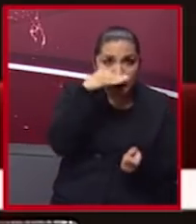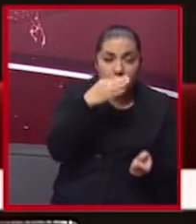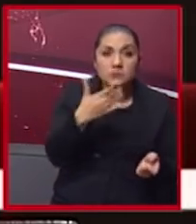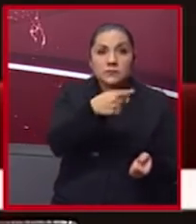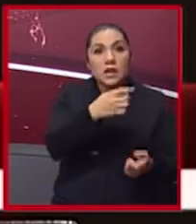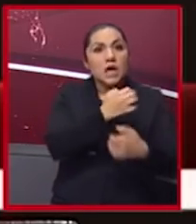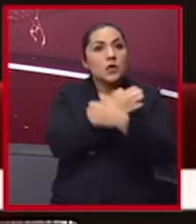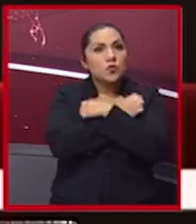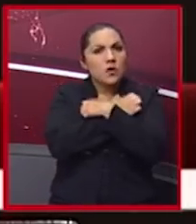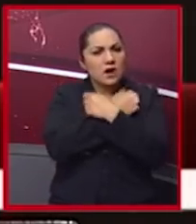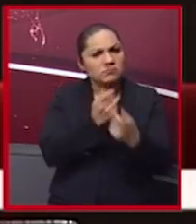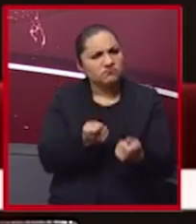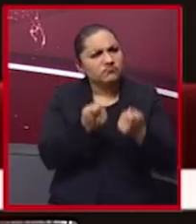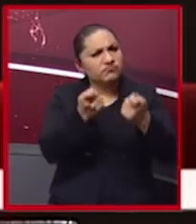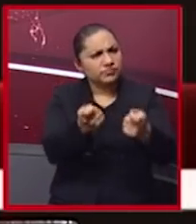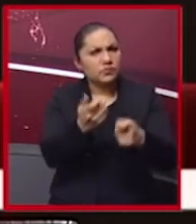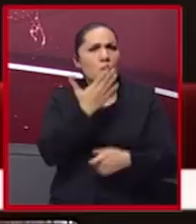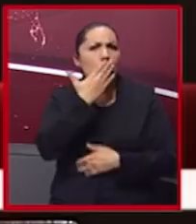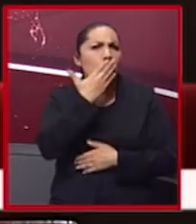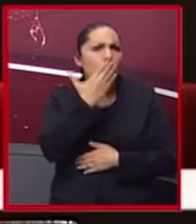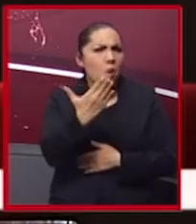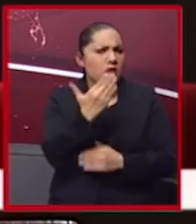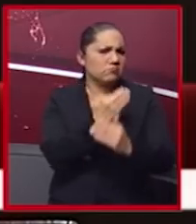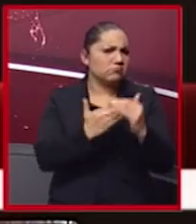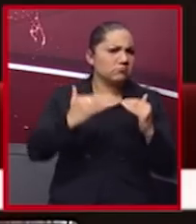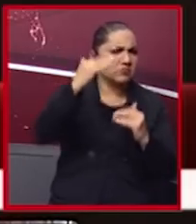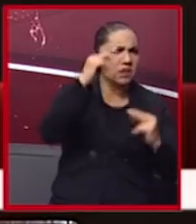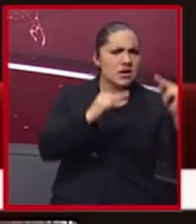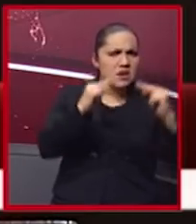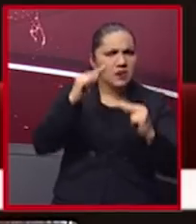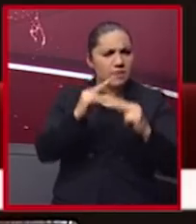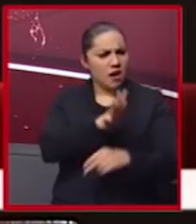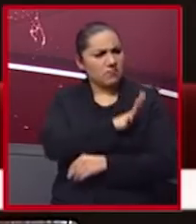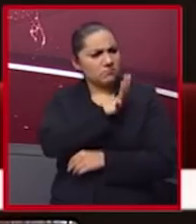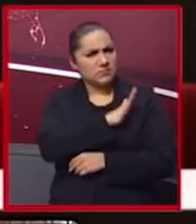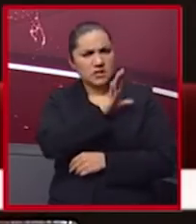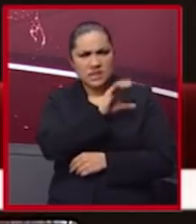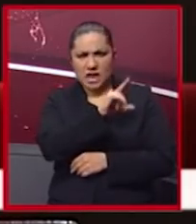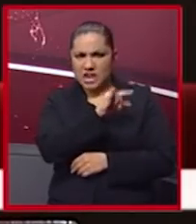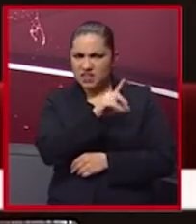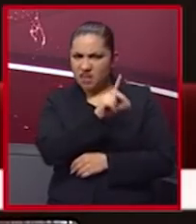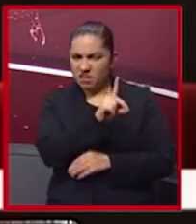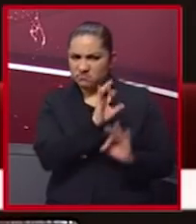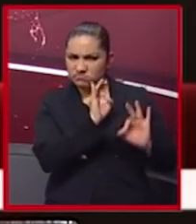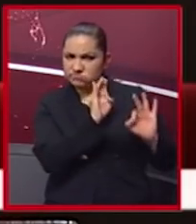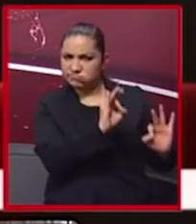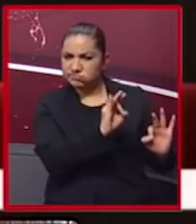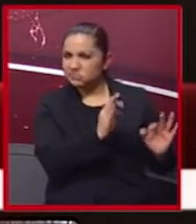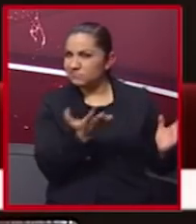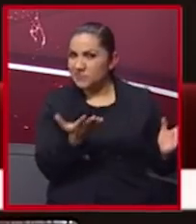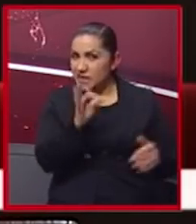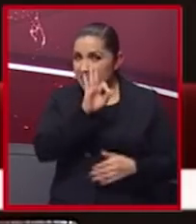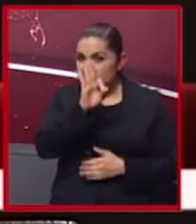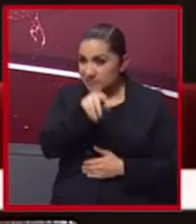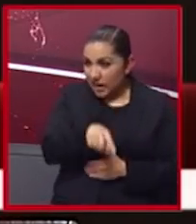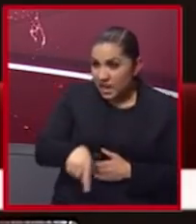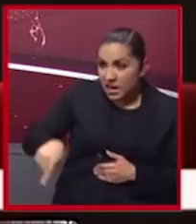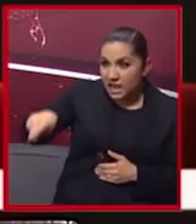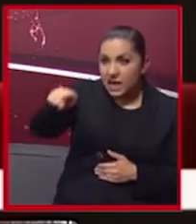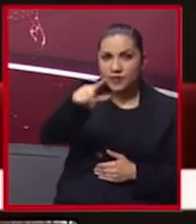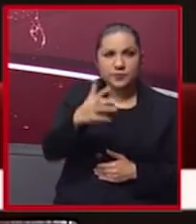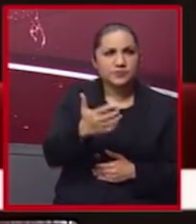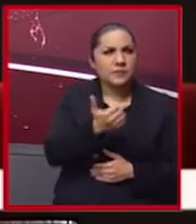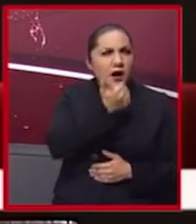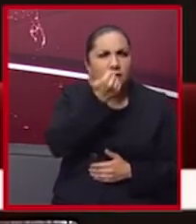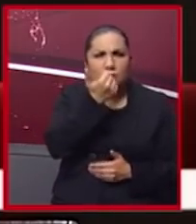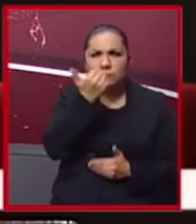tengan cabida en las universidades si se está lastimando profundamente a las universidades públicas de este país, que son las que ya tienen